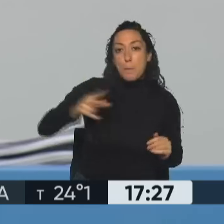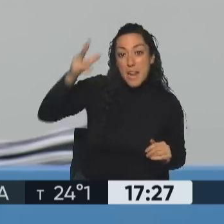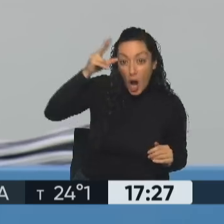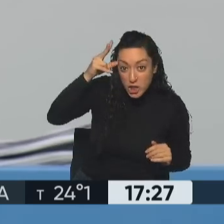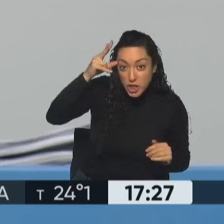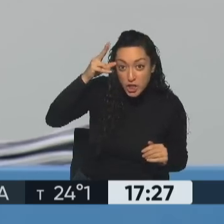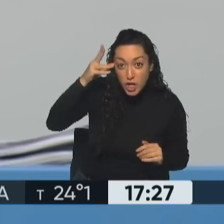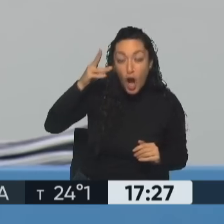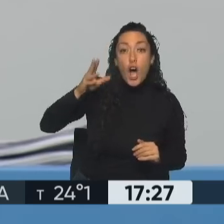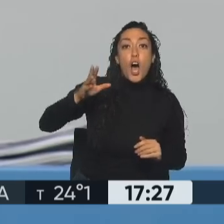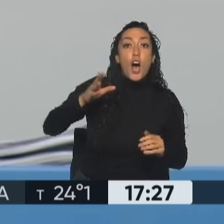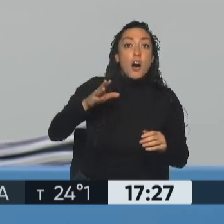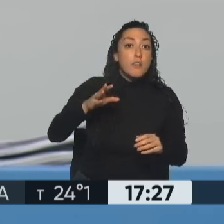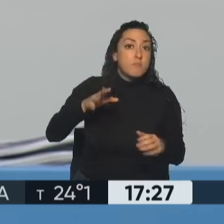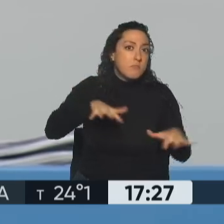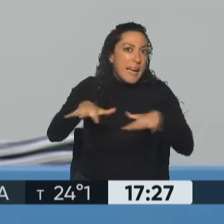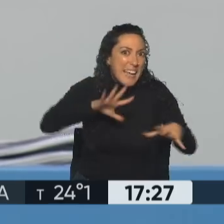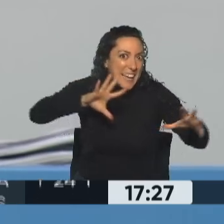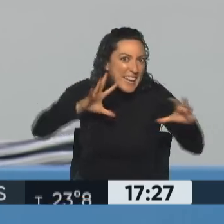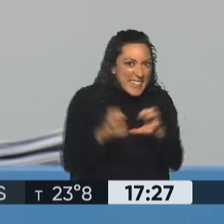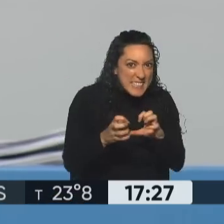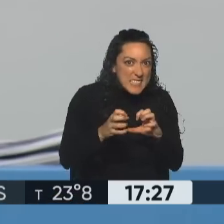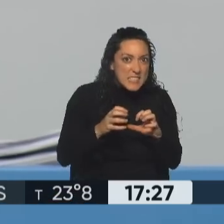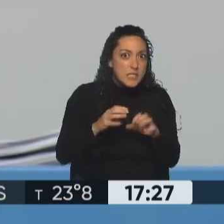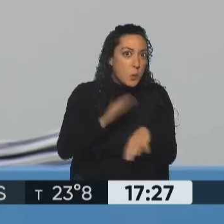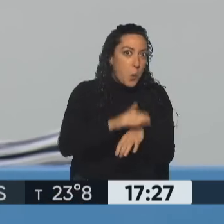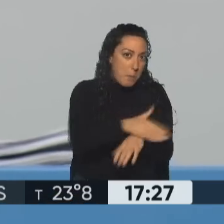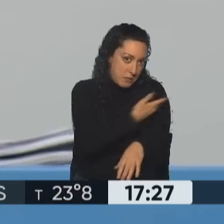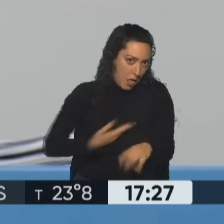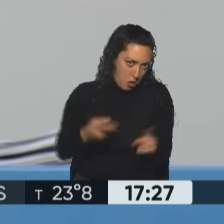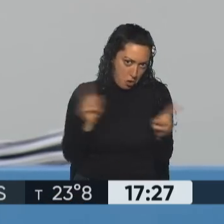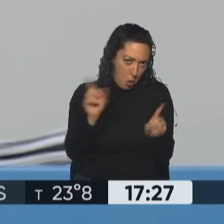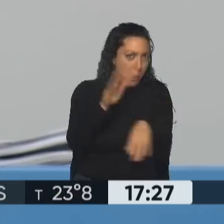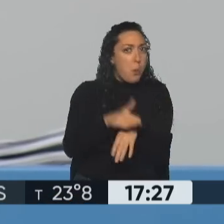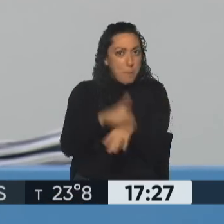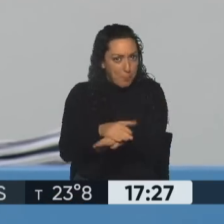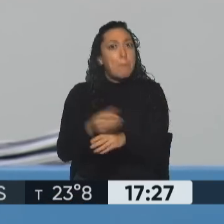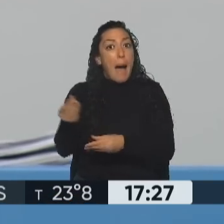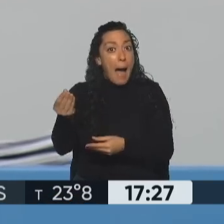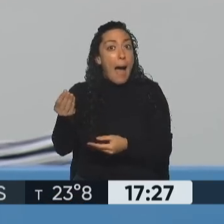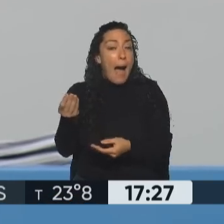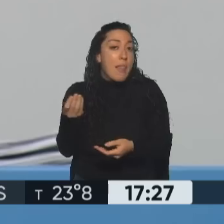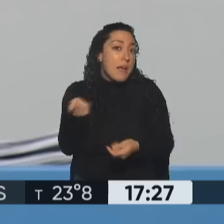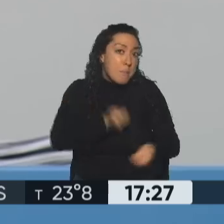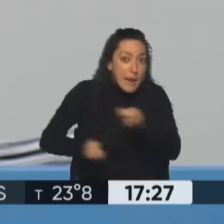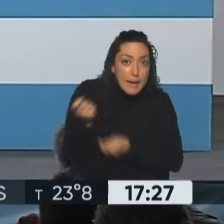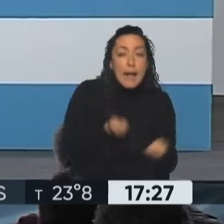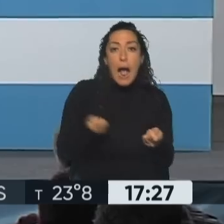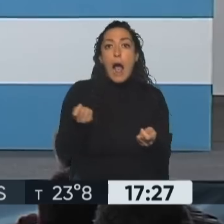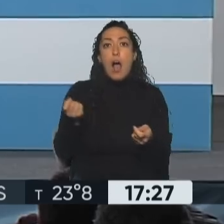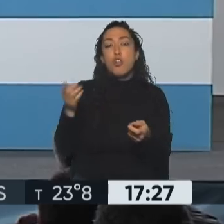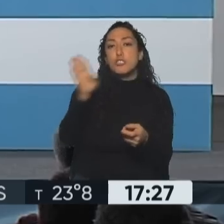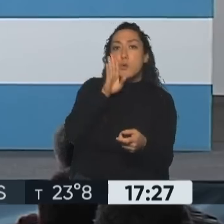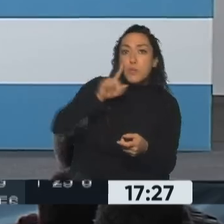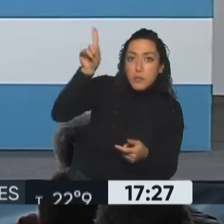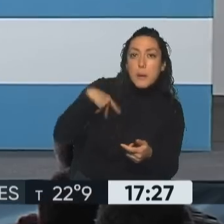Estado, no. Fue el mercado. Fue la banca estadounidense más grande, Lehman